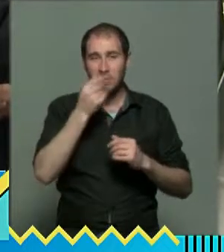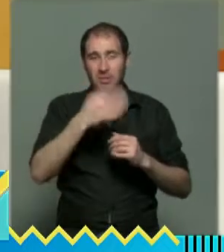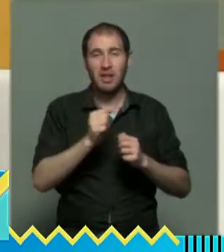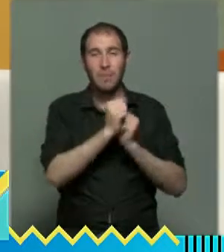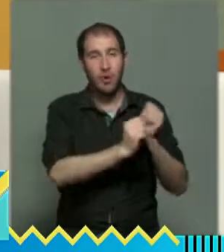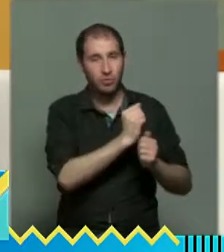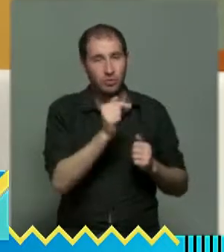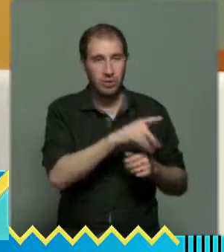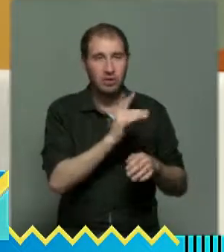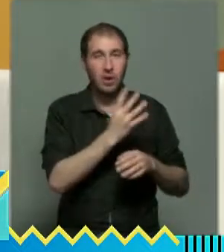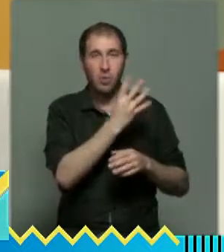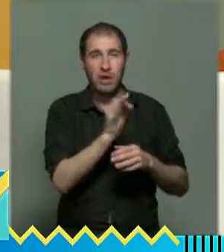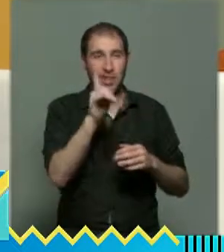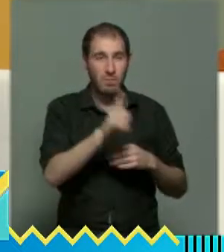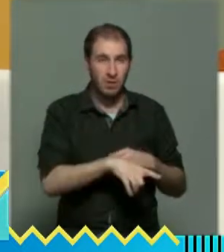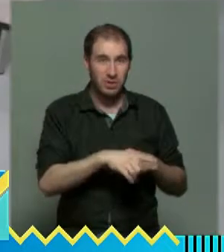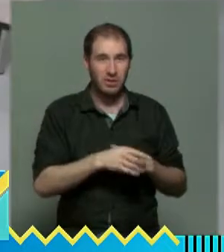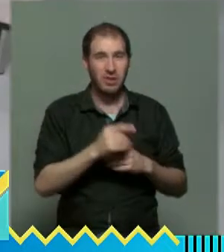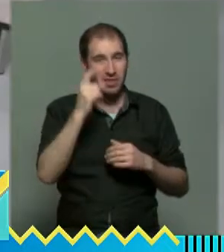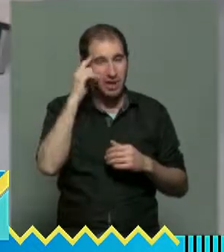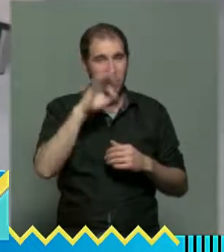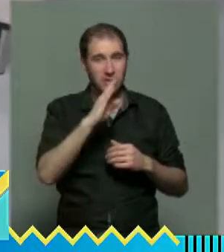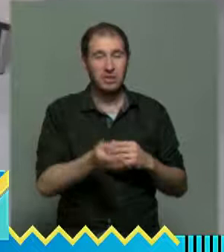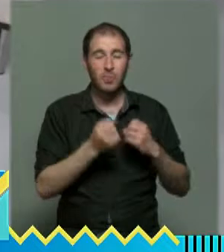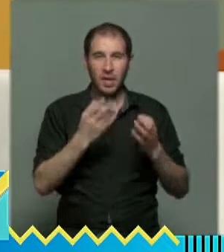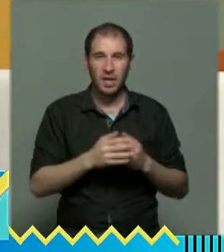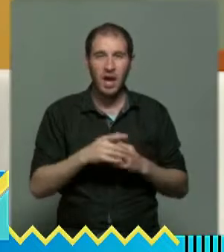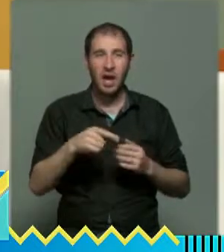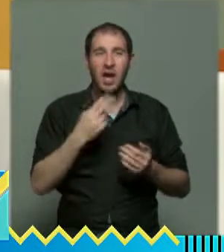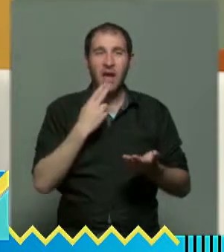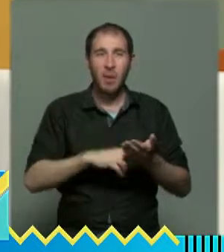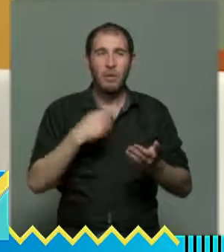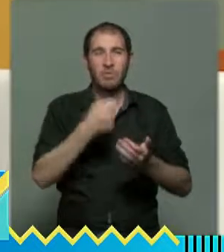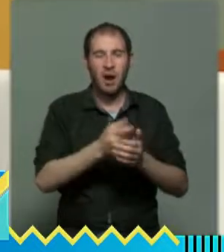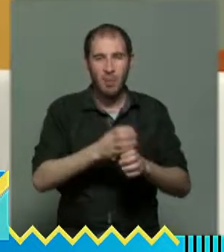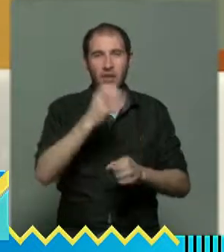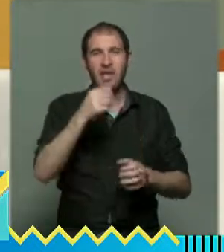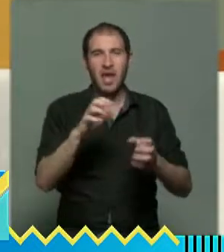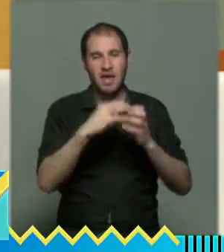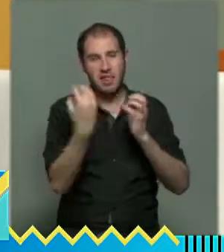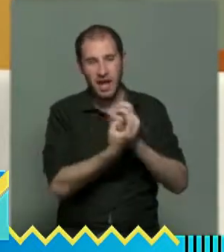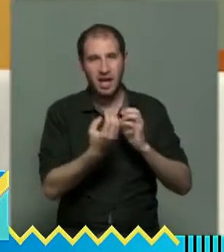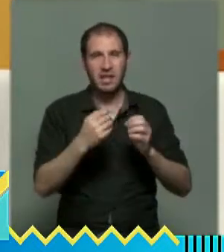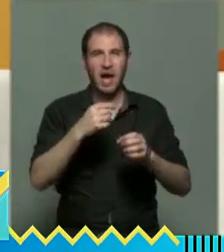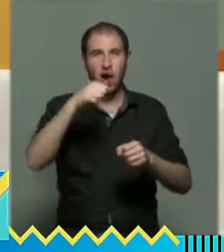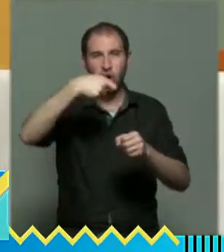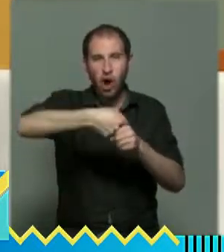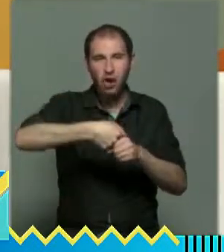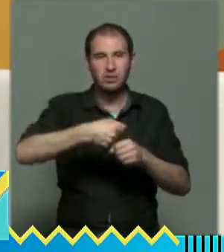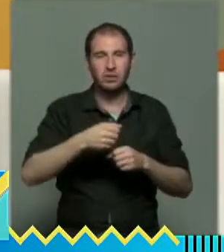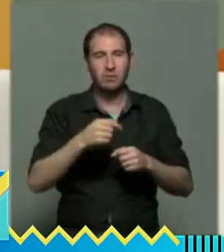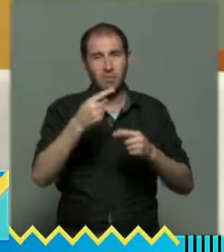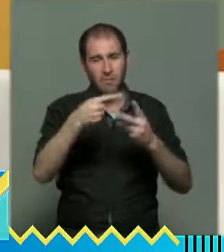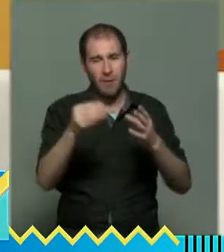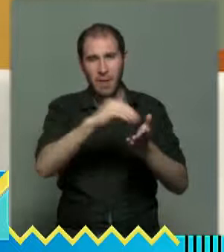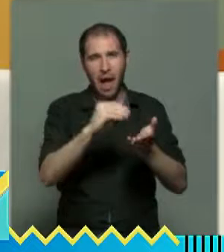productor, significa un 40%, un 10%, porque estamos pagando impuestos sobre la botella, sobre la etiqueta, sobre el corcho, todo eso se